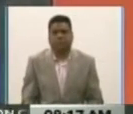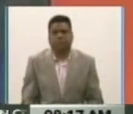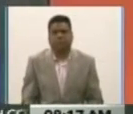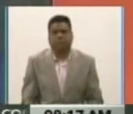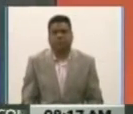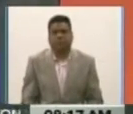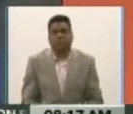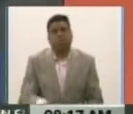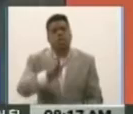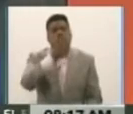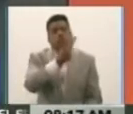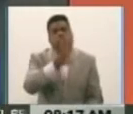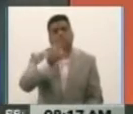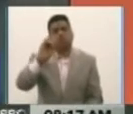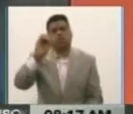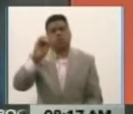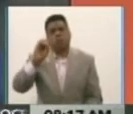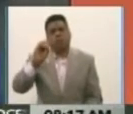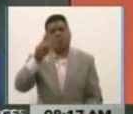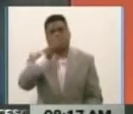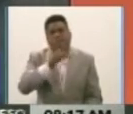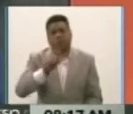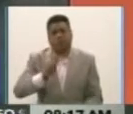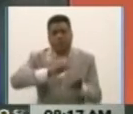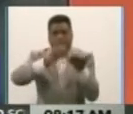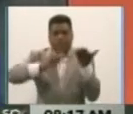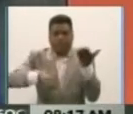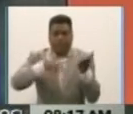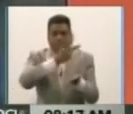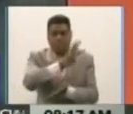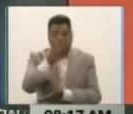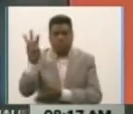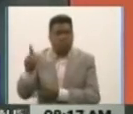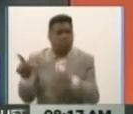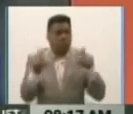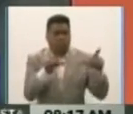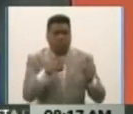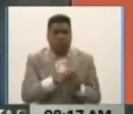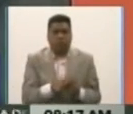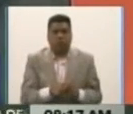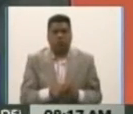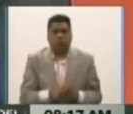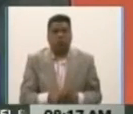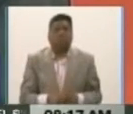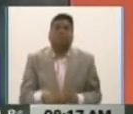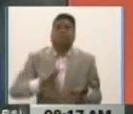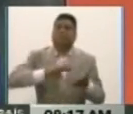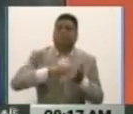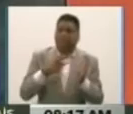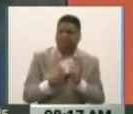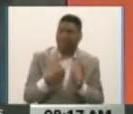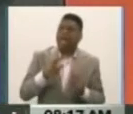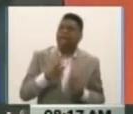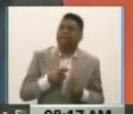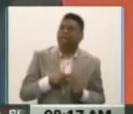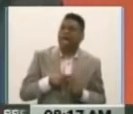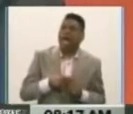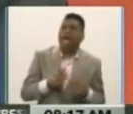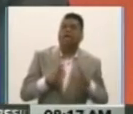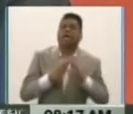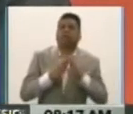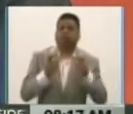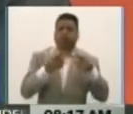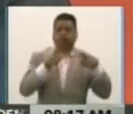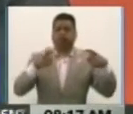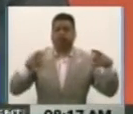Estas 250 personas que se han inscrito, quiere decir, bueno, que el país teatral ha ido creciendo y que ya el nivel, además de las actores